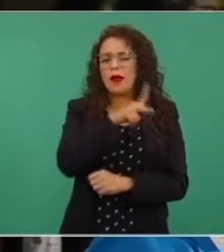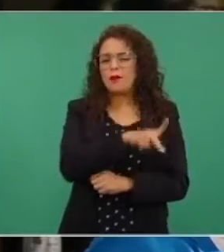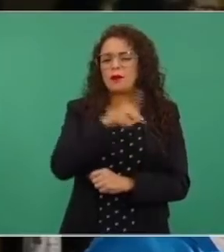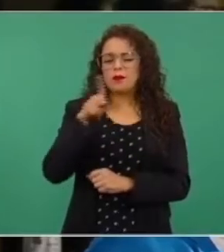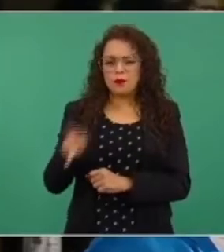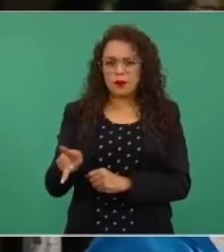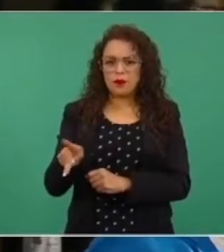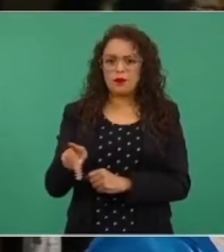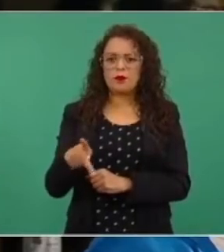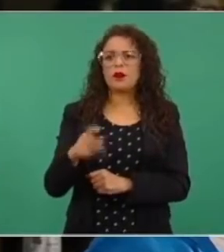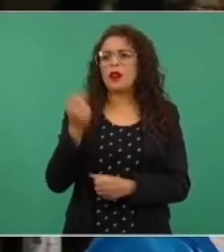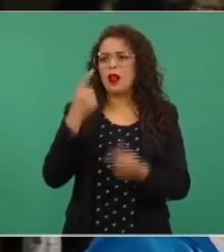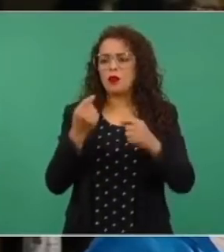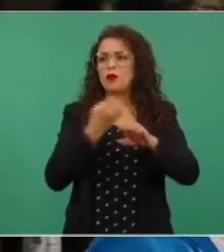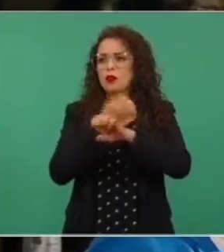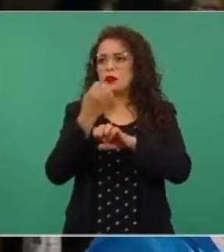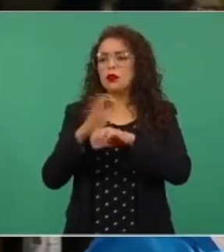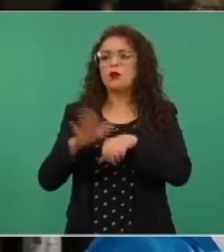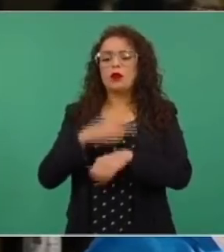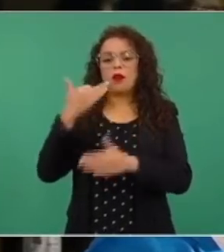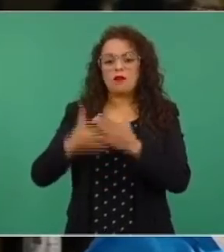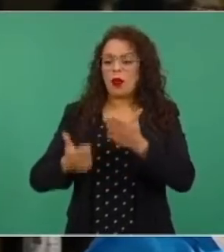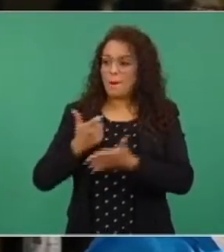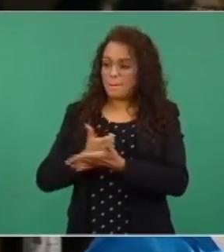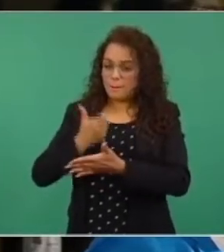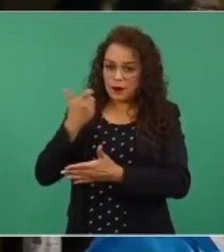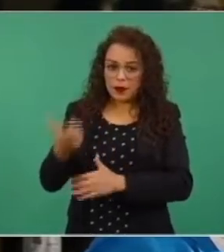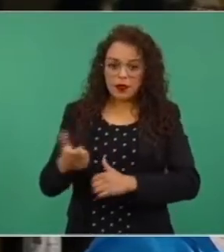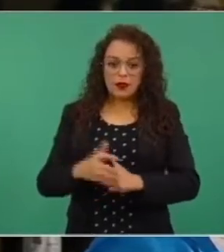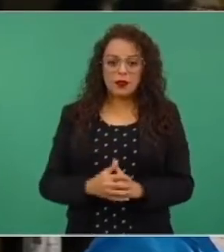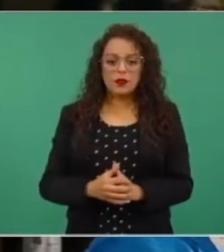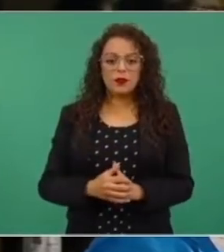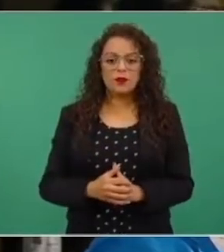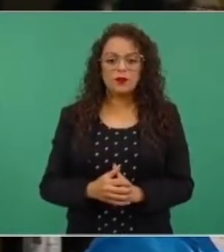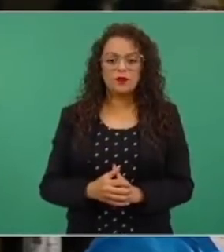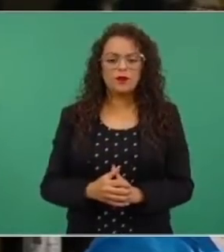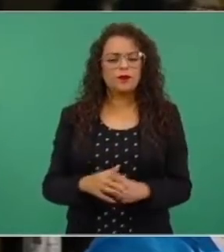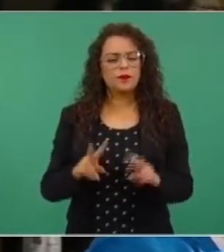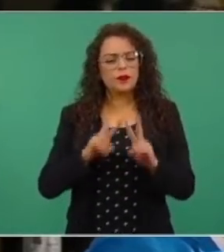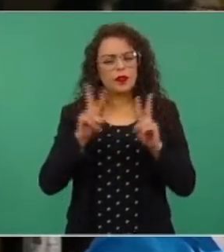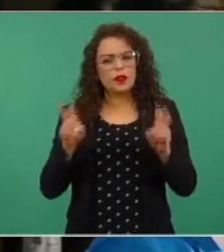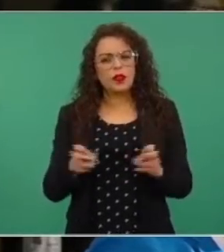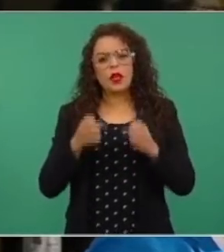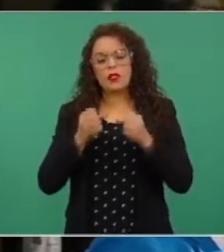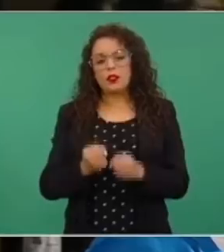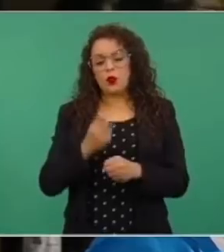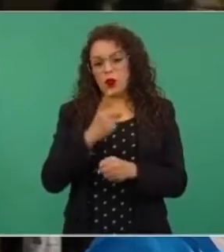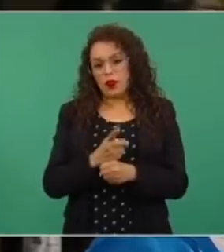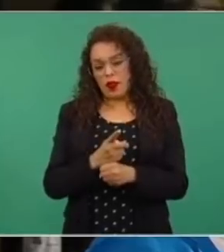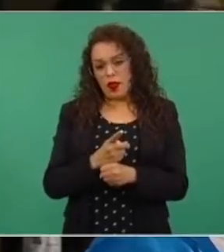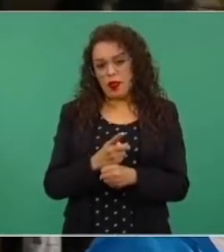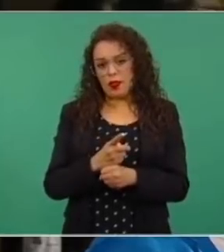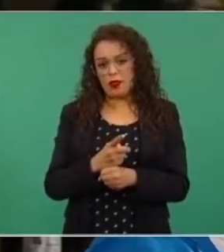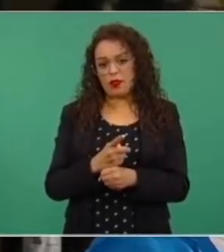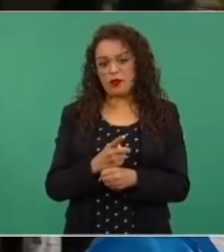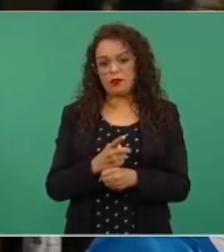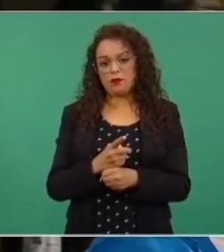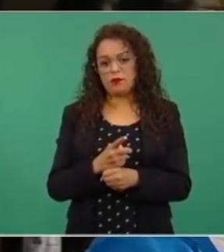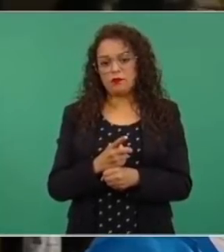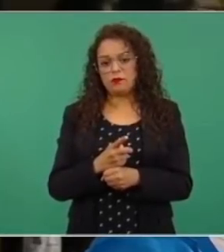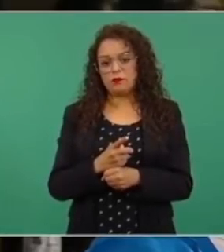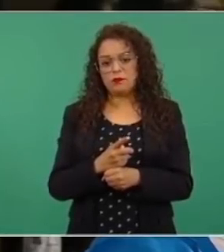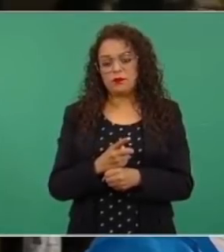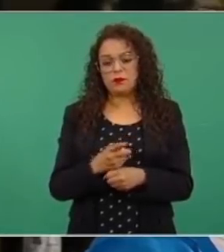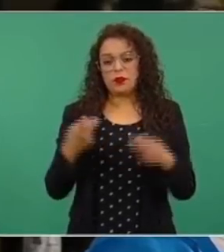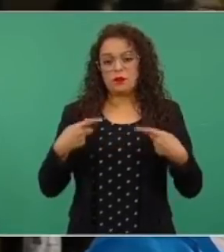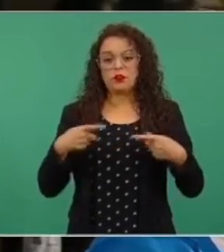la conflictividad de falta de pagos, el tema de tanto de seguridad pública, trabajadores